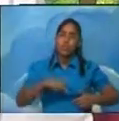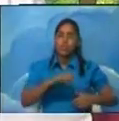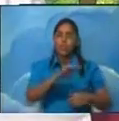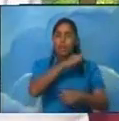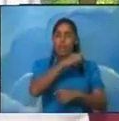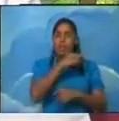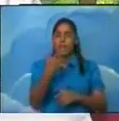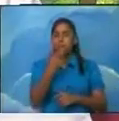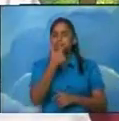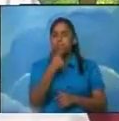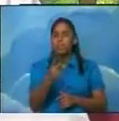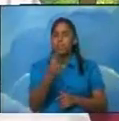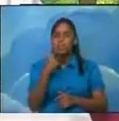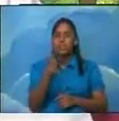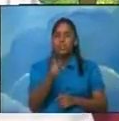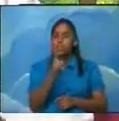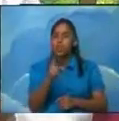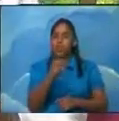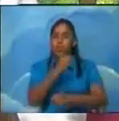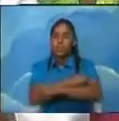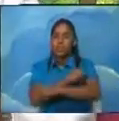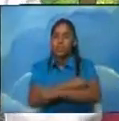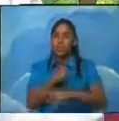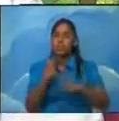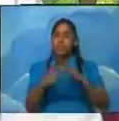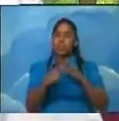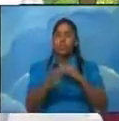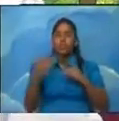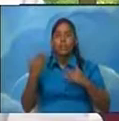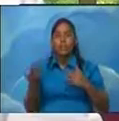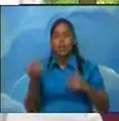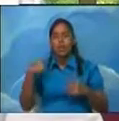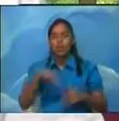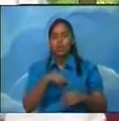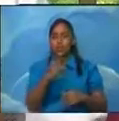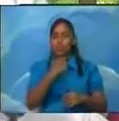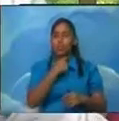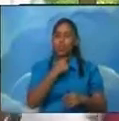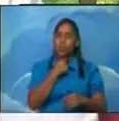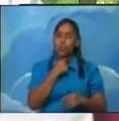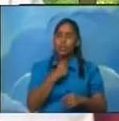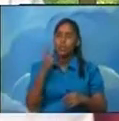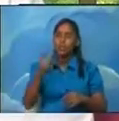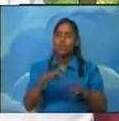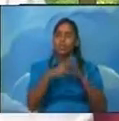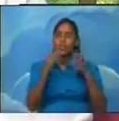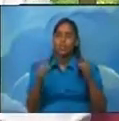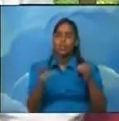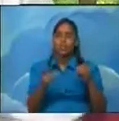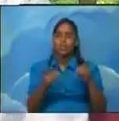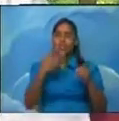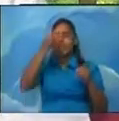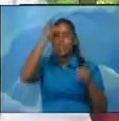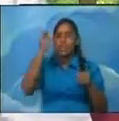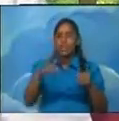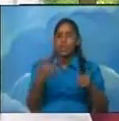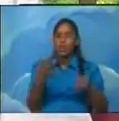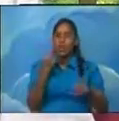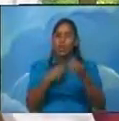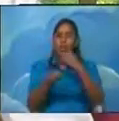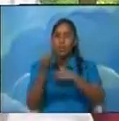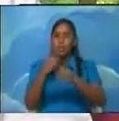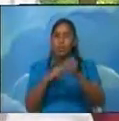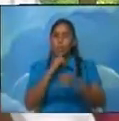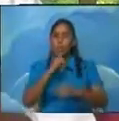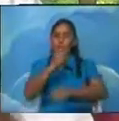Qué fácil, decíamos, es obedecer a otras cosas que a nosotros nos gusten. De hecho, pues, creo que comer es